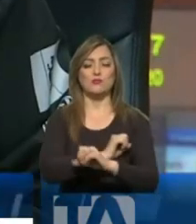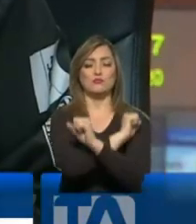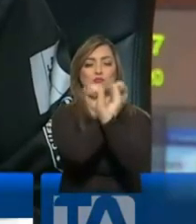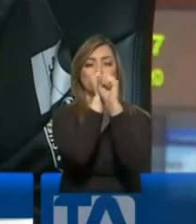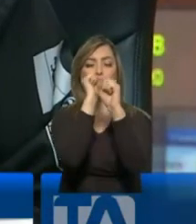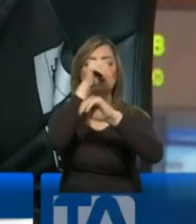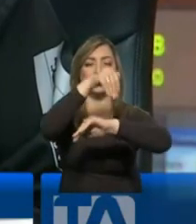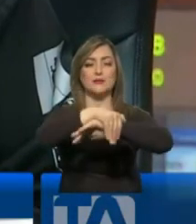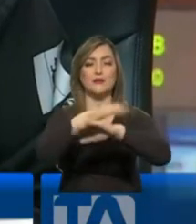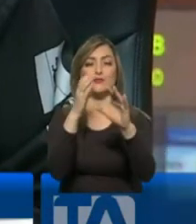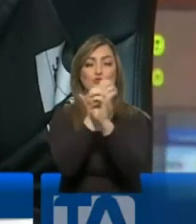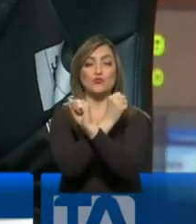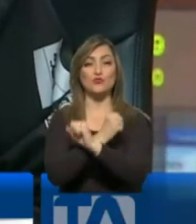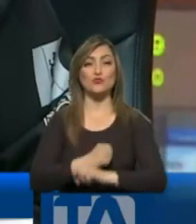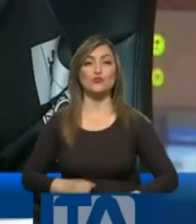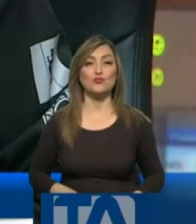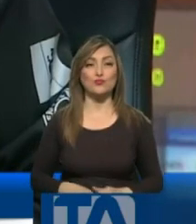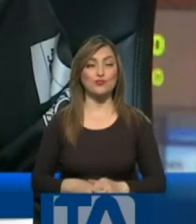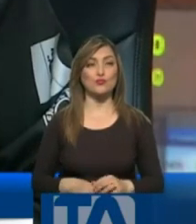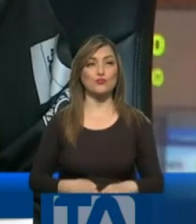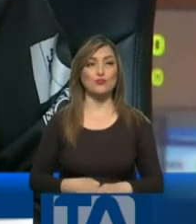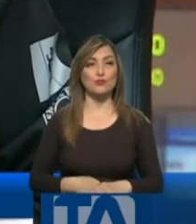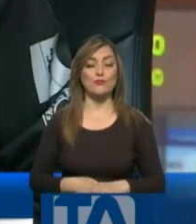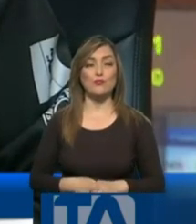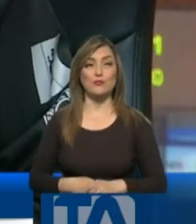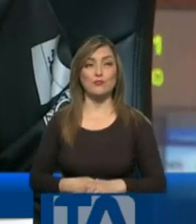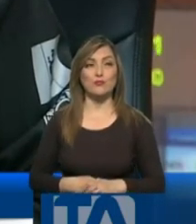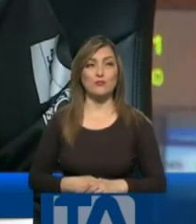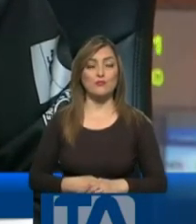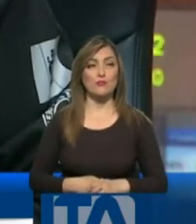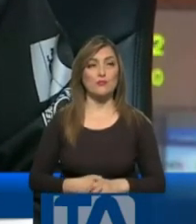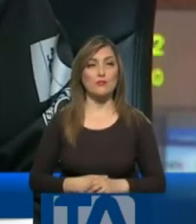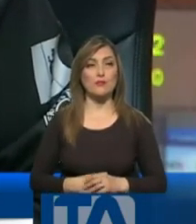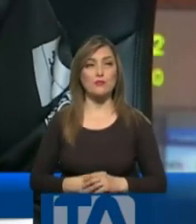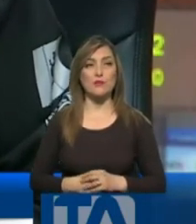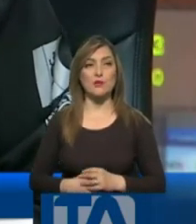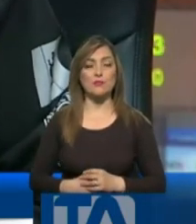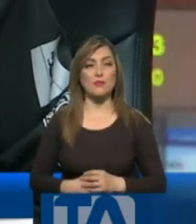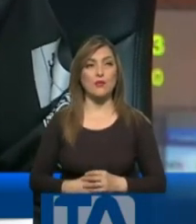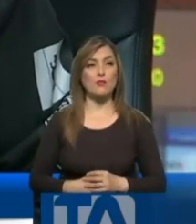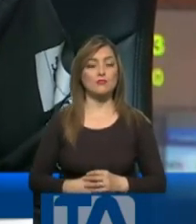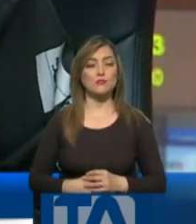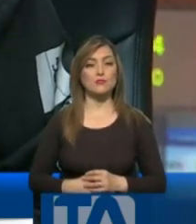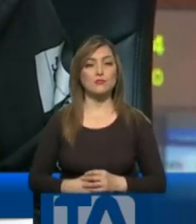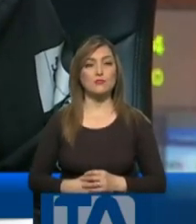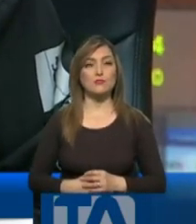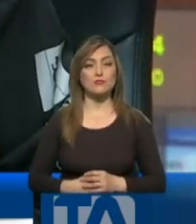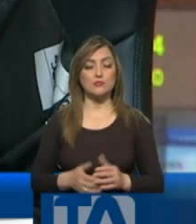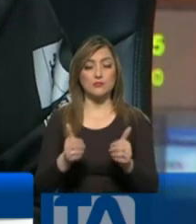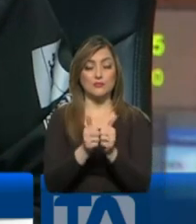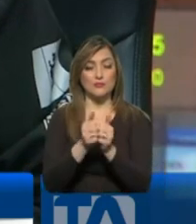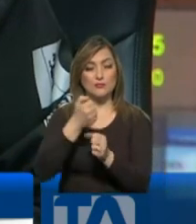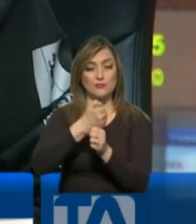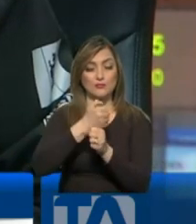mañana, tarde y noche. Es decir, tendremos 27